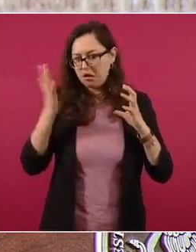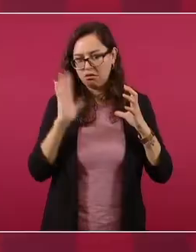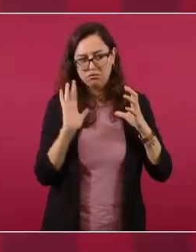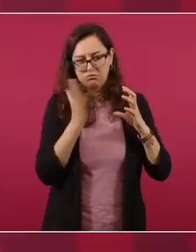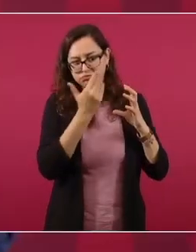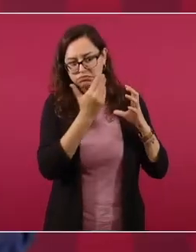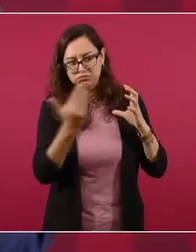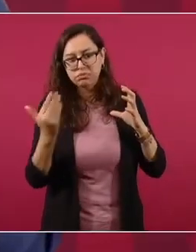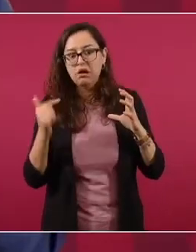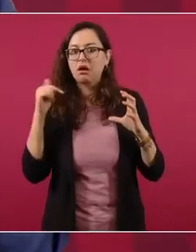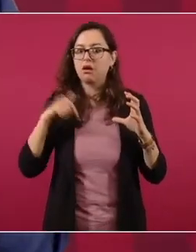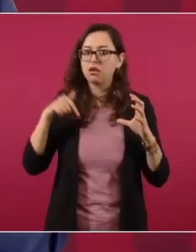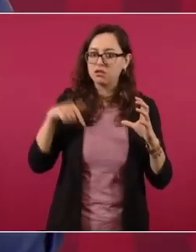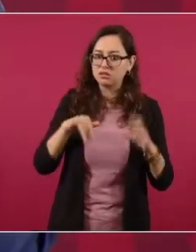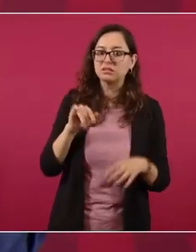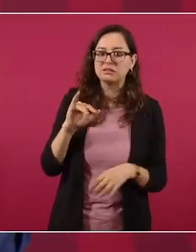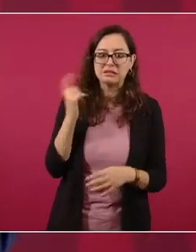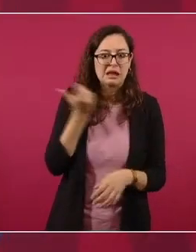3,